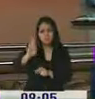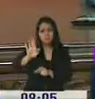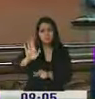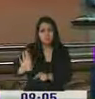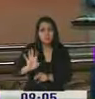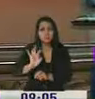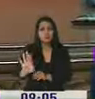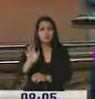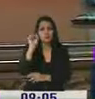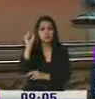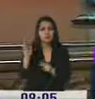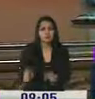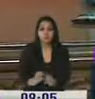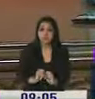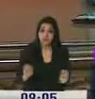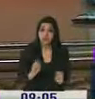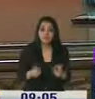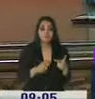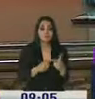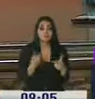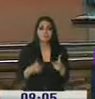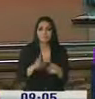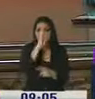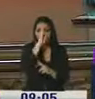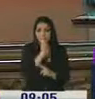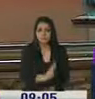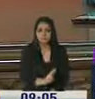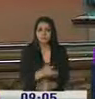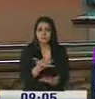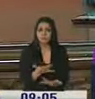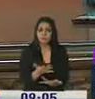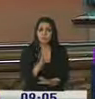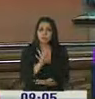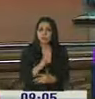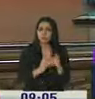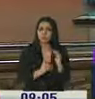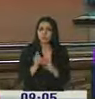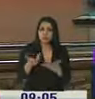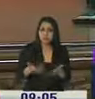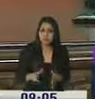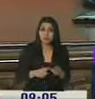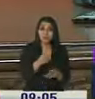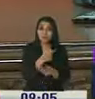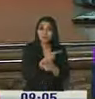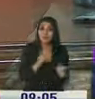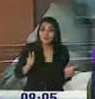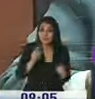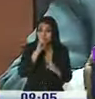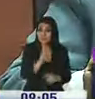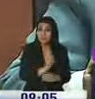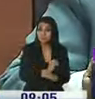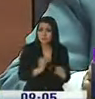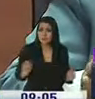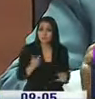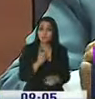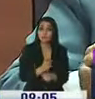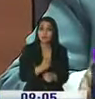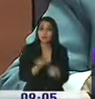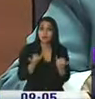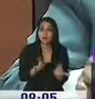a los derechos humanos, violación a su inocencia y a su libertad. Vamos a presentar